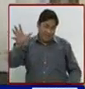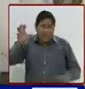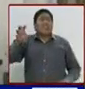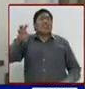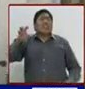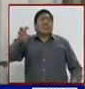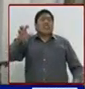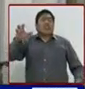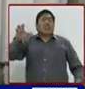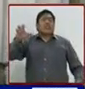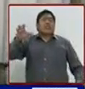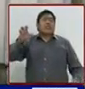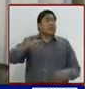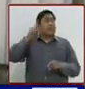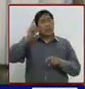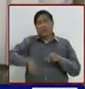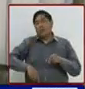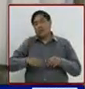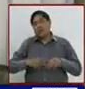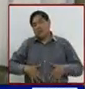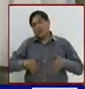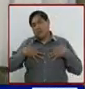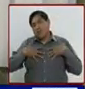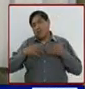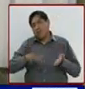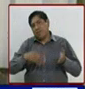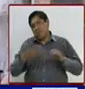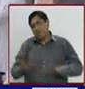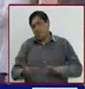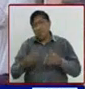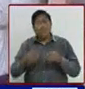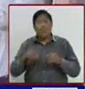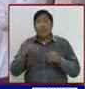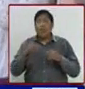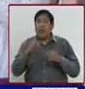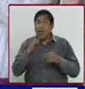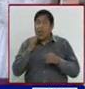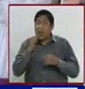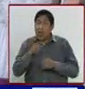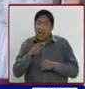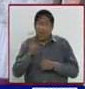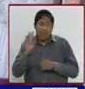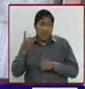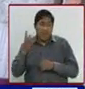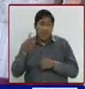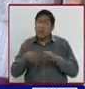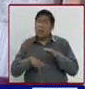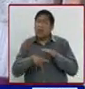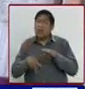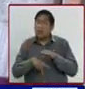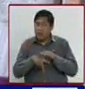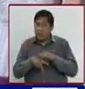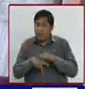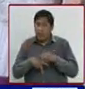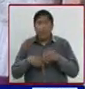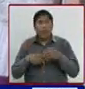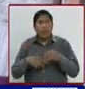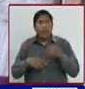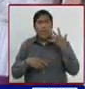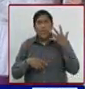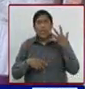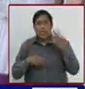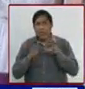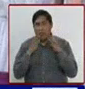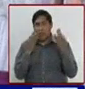la niña no pudo sobrevivir a esta descarga. Camila cursaba el sexto de primaria, era la hermana de 5 que se tenía en